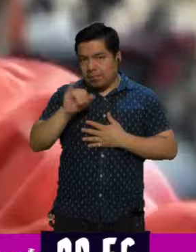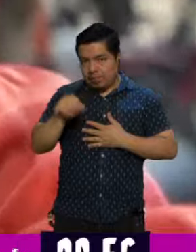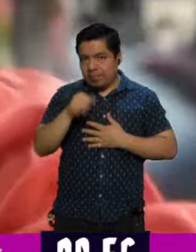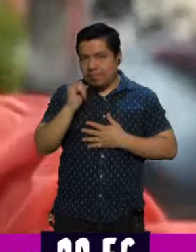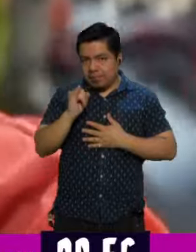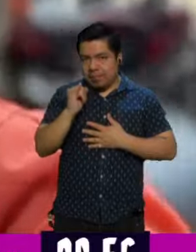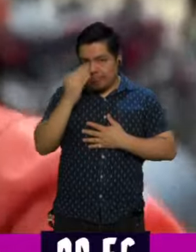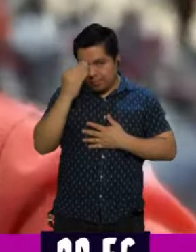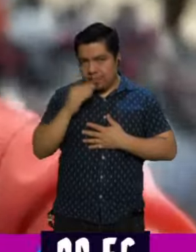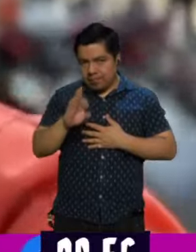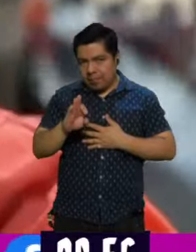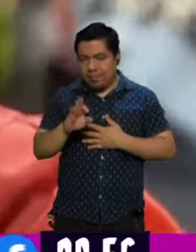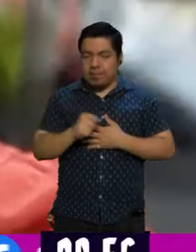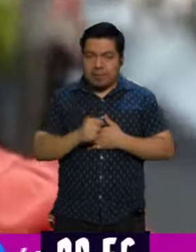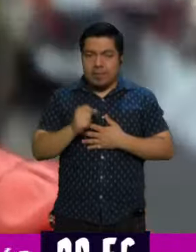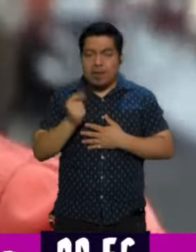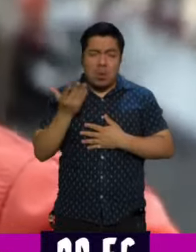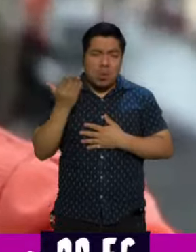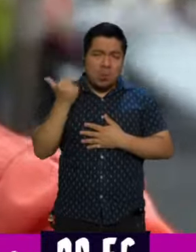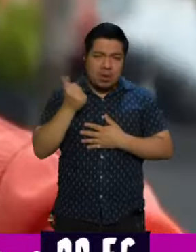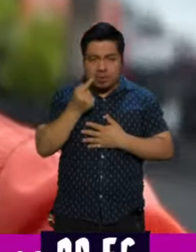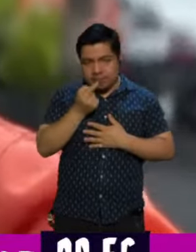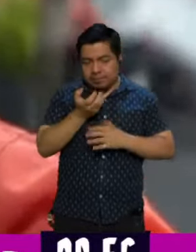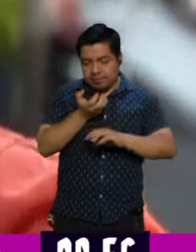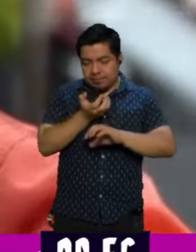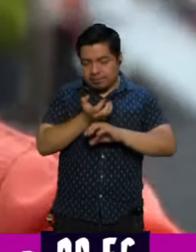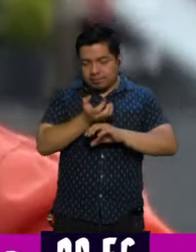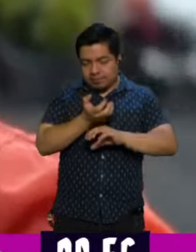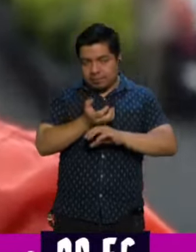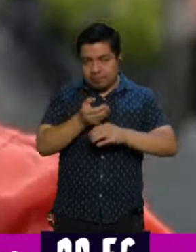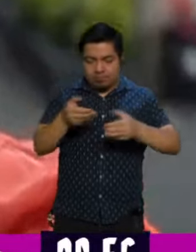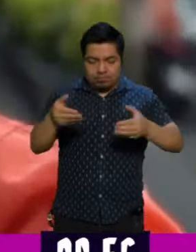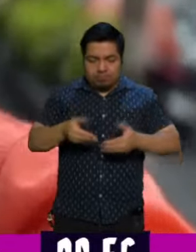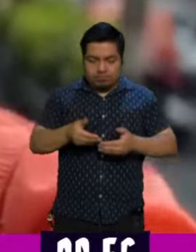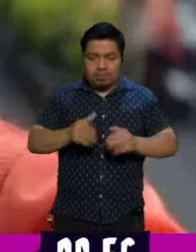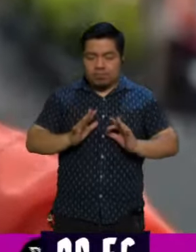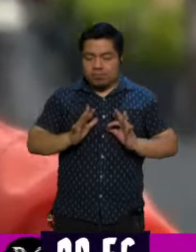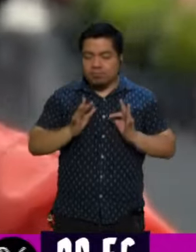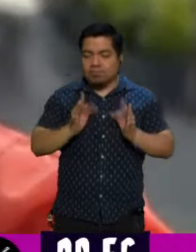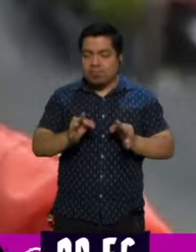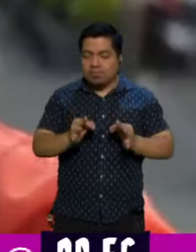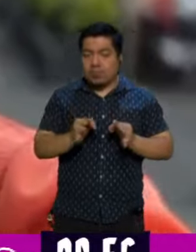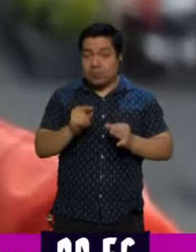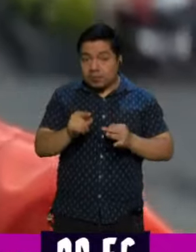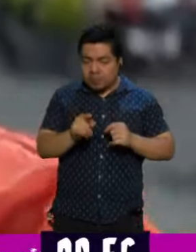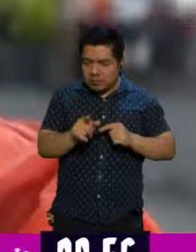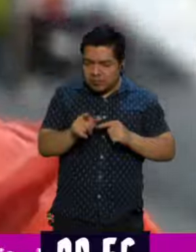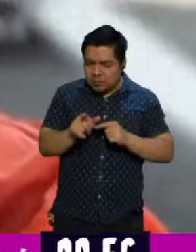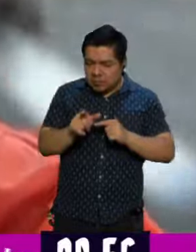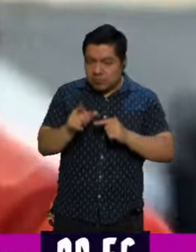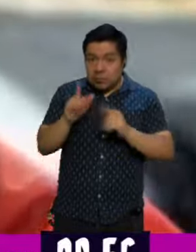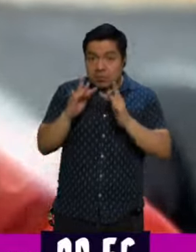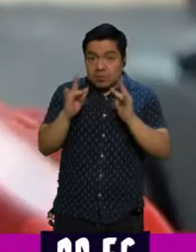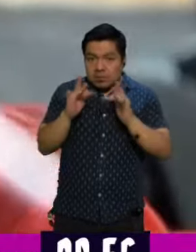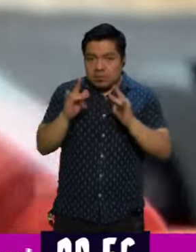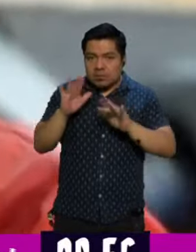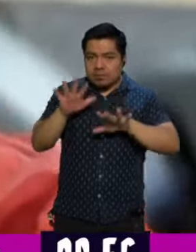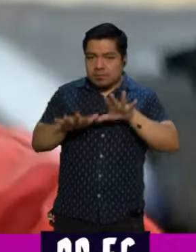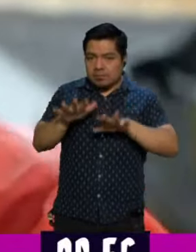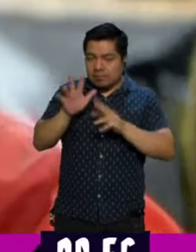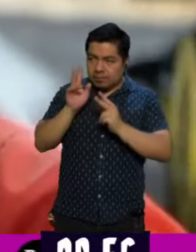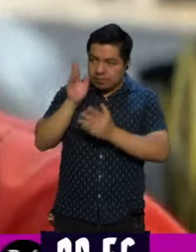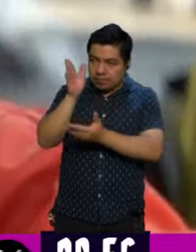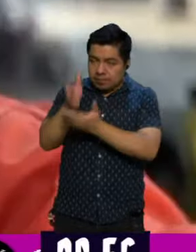este personaje emblemático, uno de los padres fundadores de Estados Unidos, quien tuvo que ir a Francia en algún momento de su